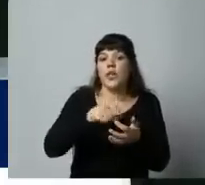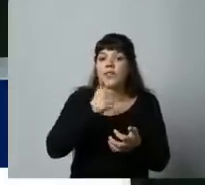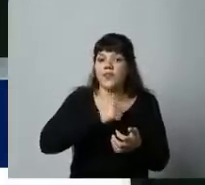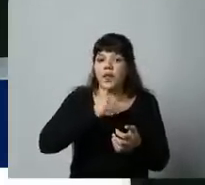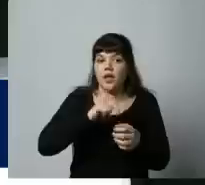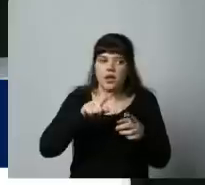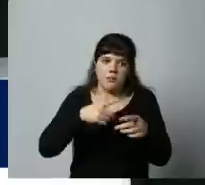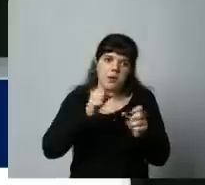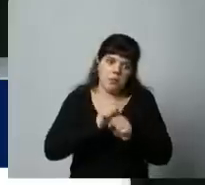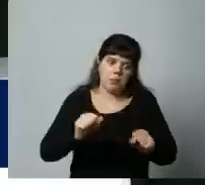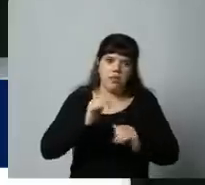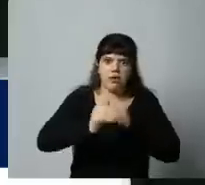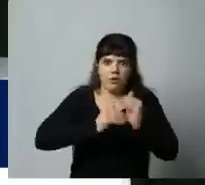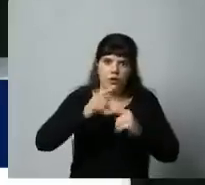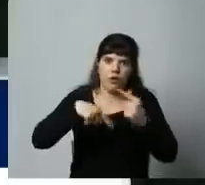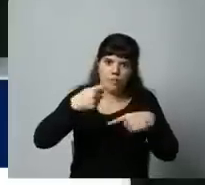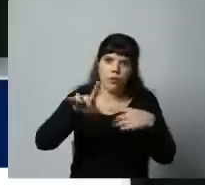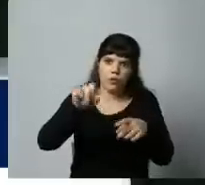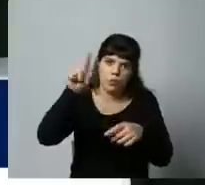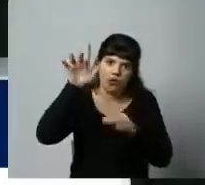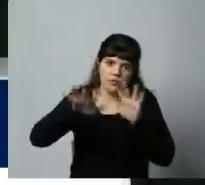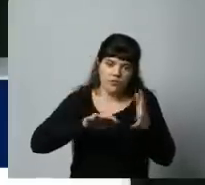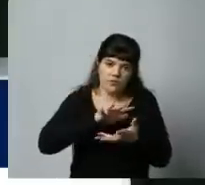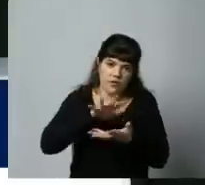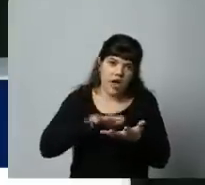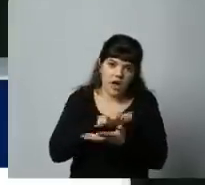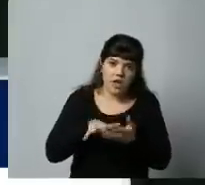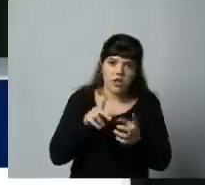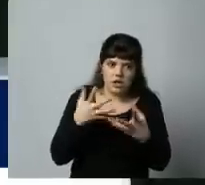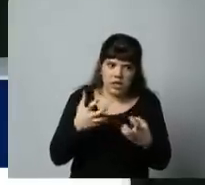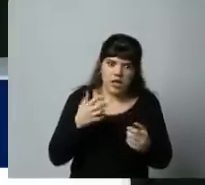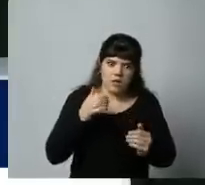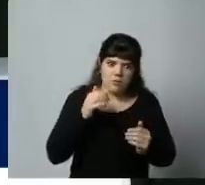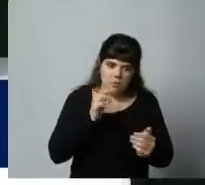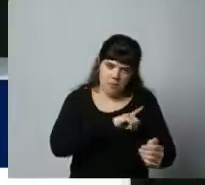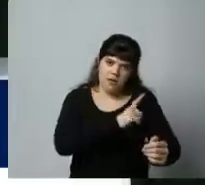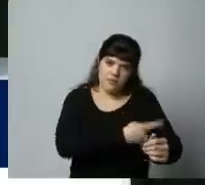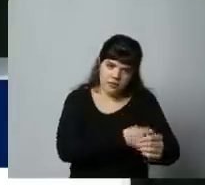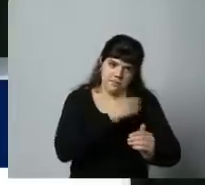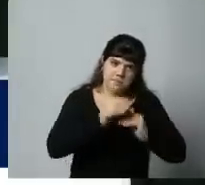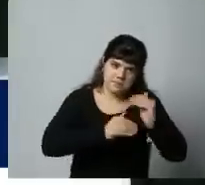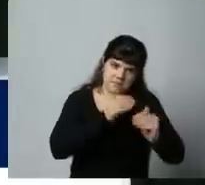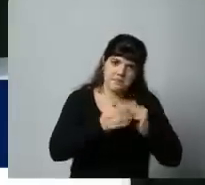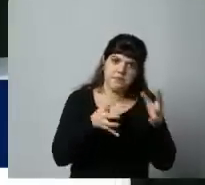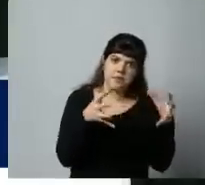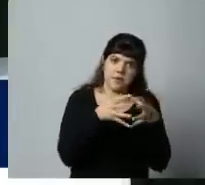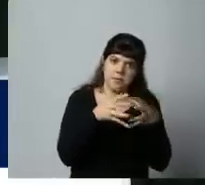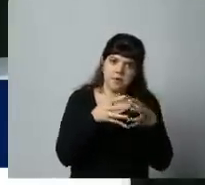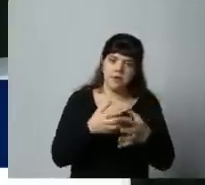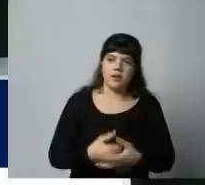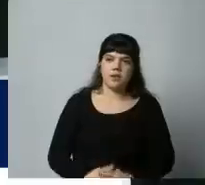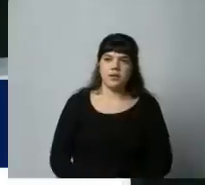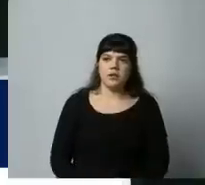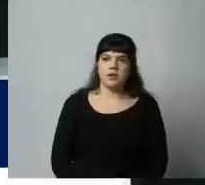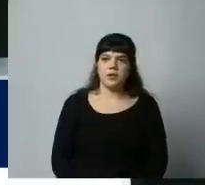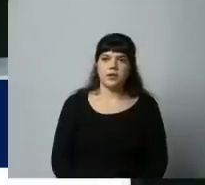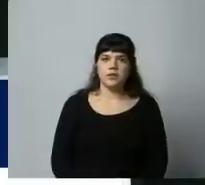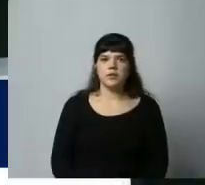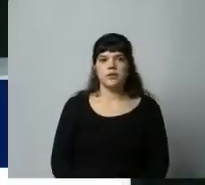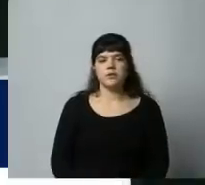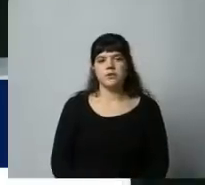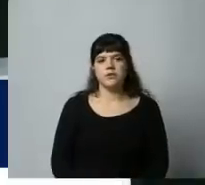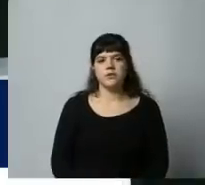permanecer en el barrio y están conformando esta cooperativa que también está en estas fincas recuperadas El